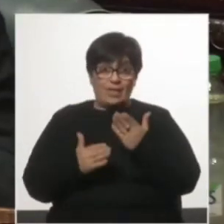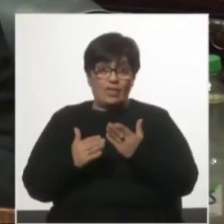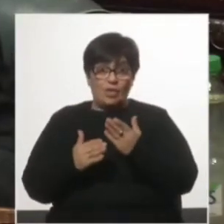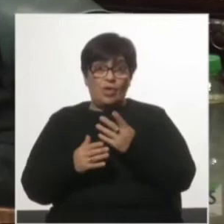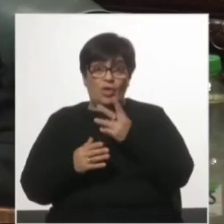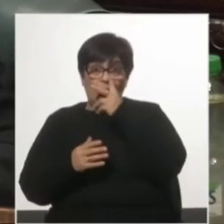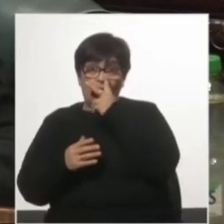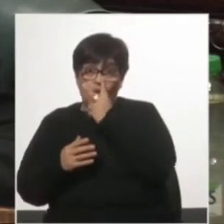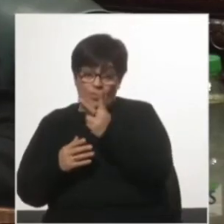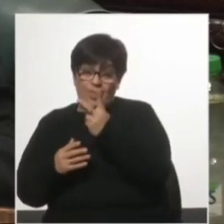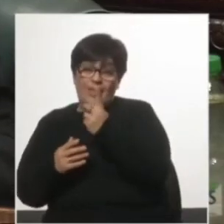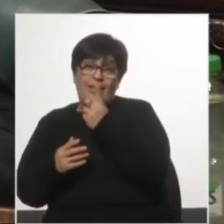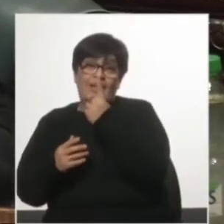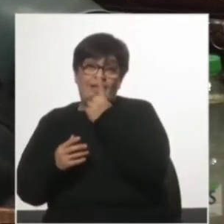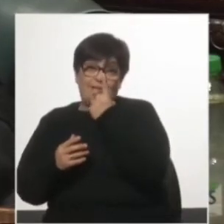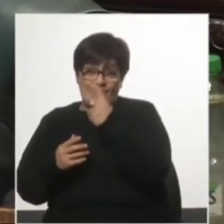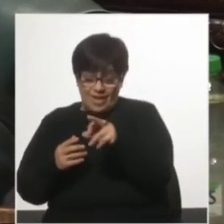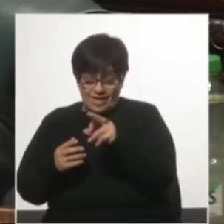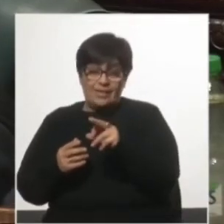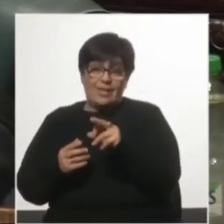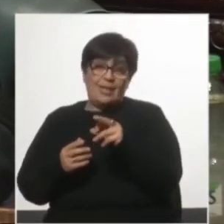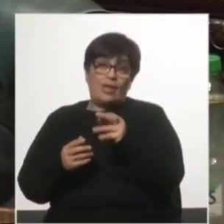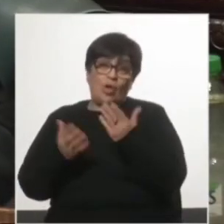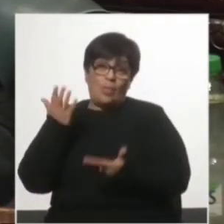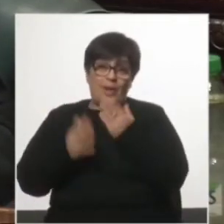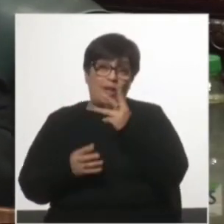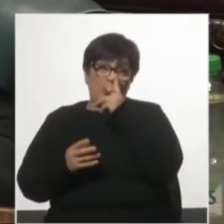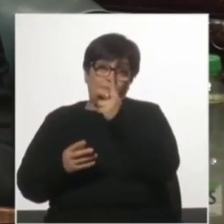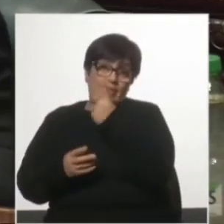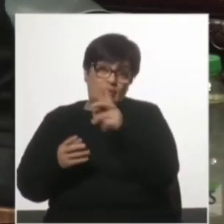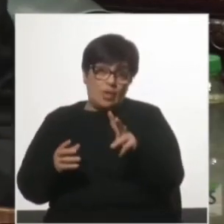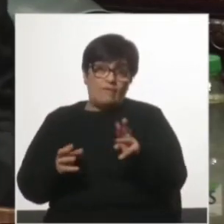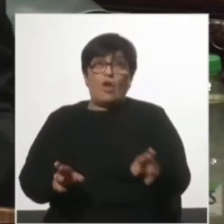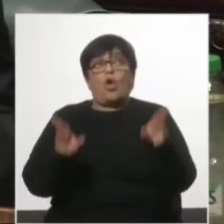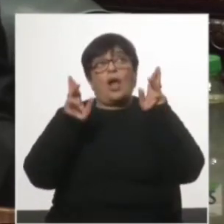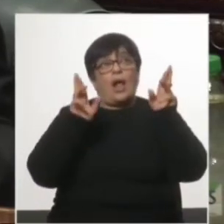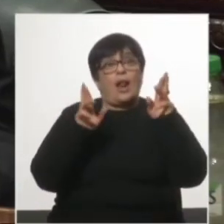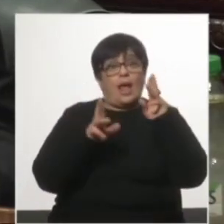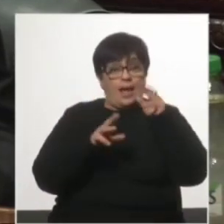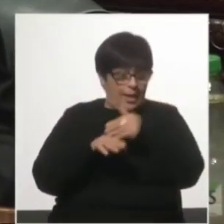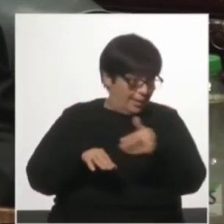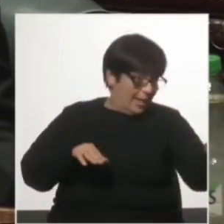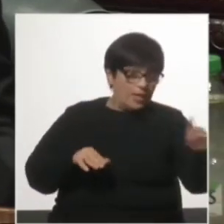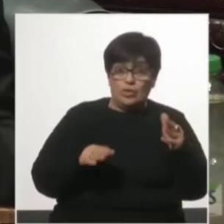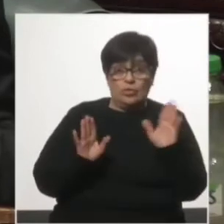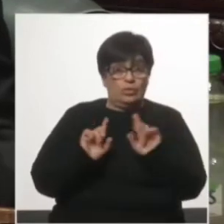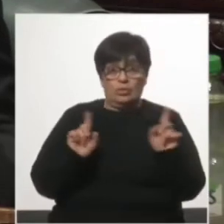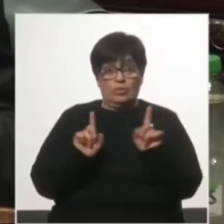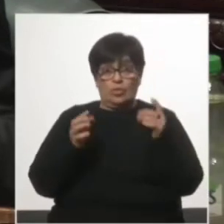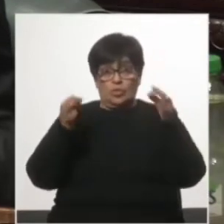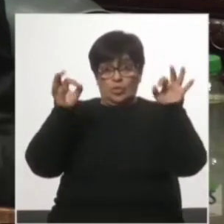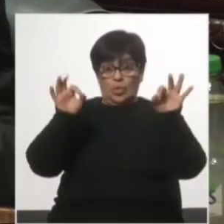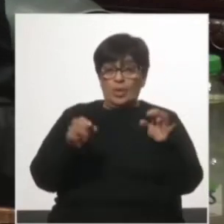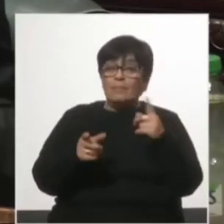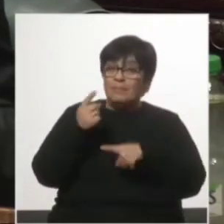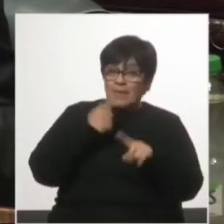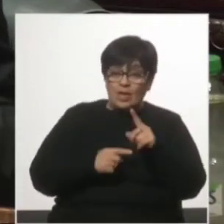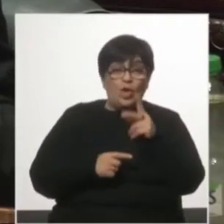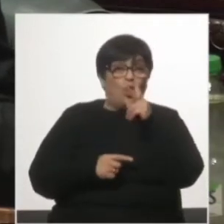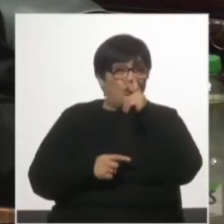Ojalá en 2021 eso no pase, ojalá. Pero durante 2020, 100.000